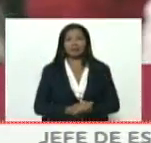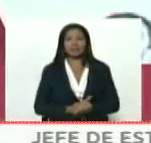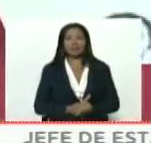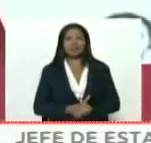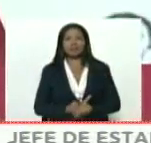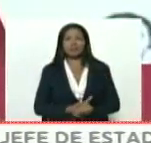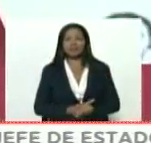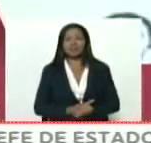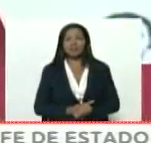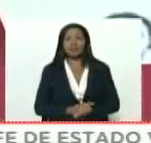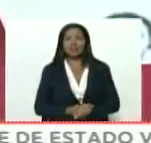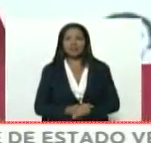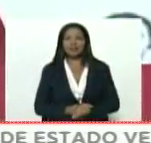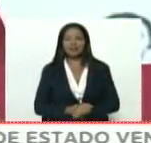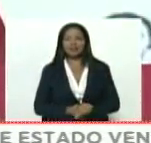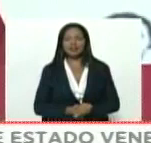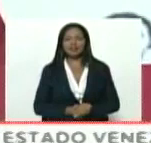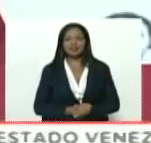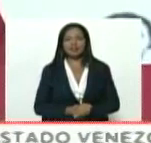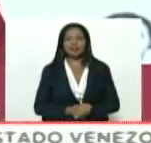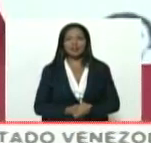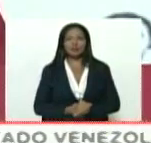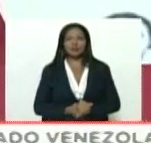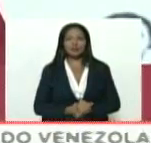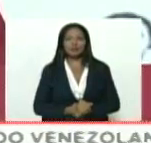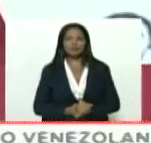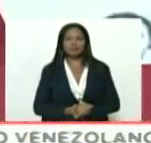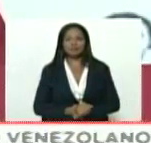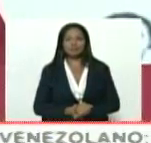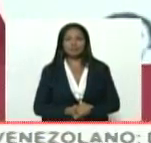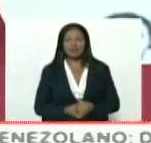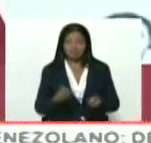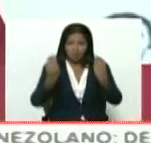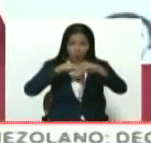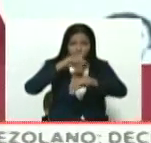Ah, Silvia, de acuerdo.